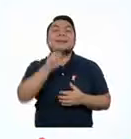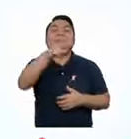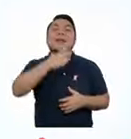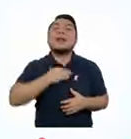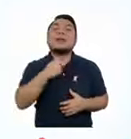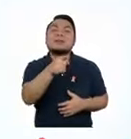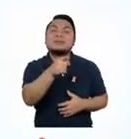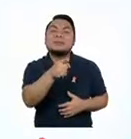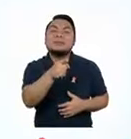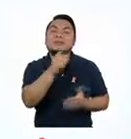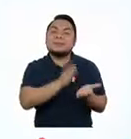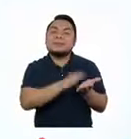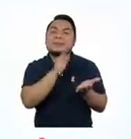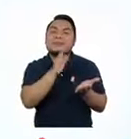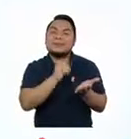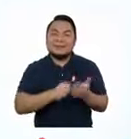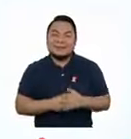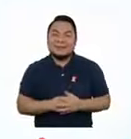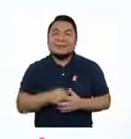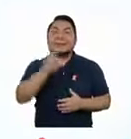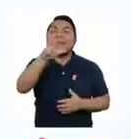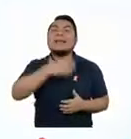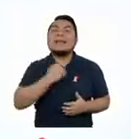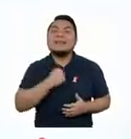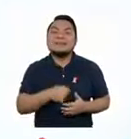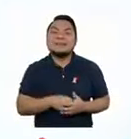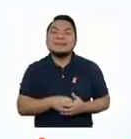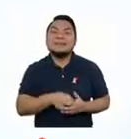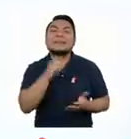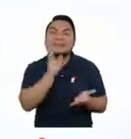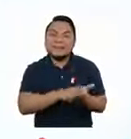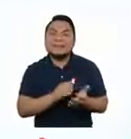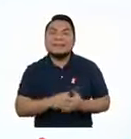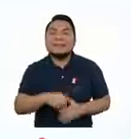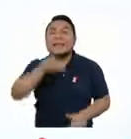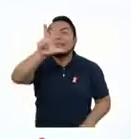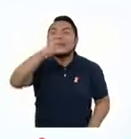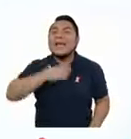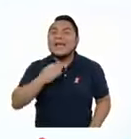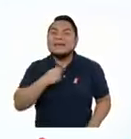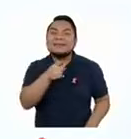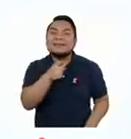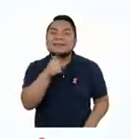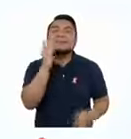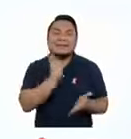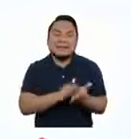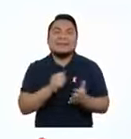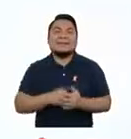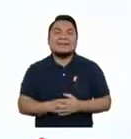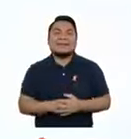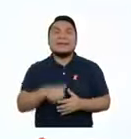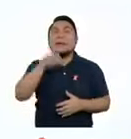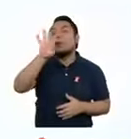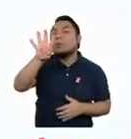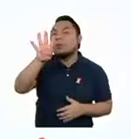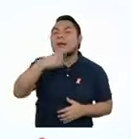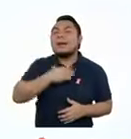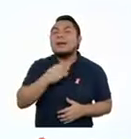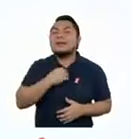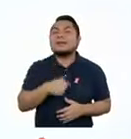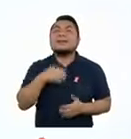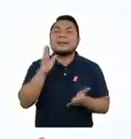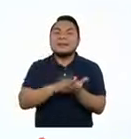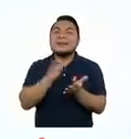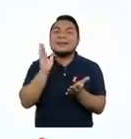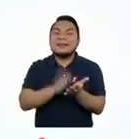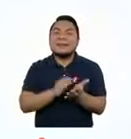3 años. 3 años. 3 años. 4 años.